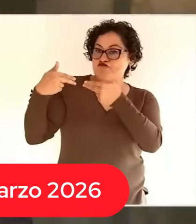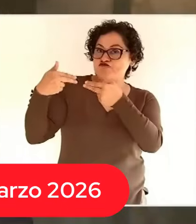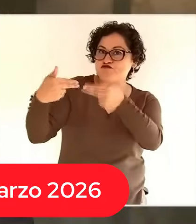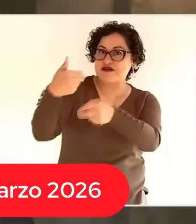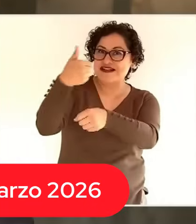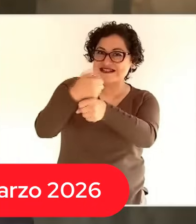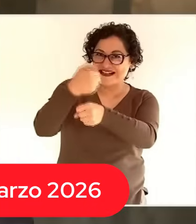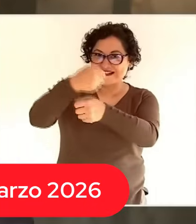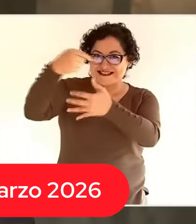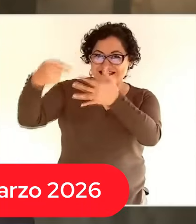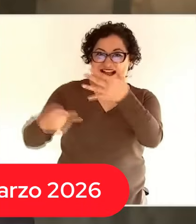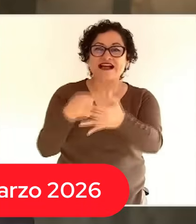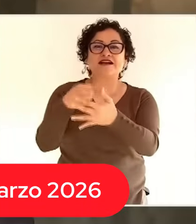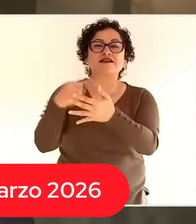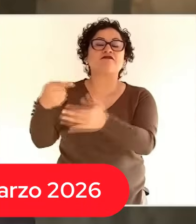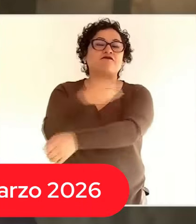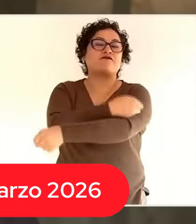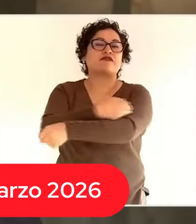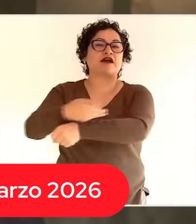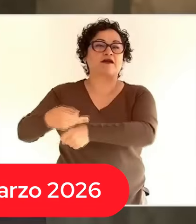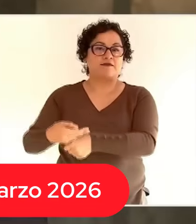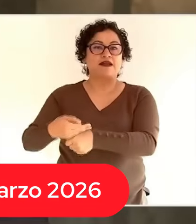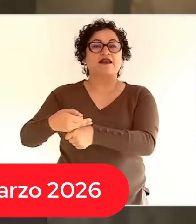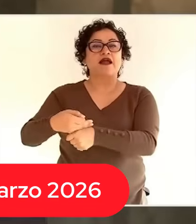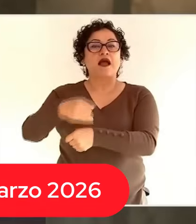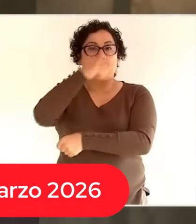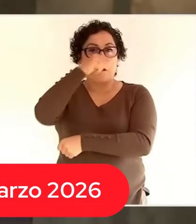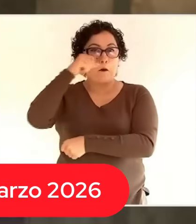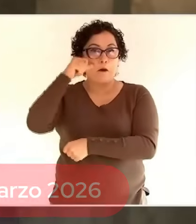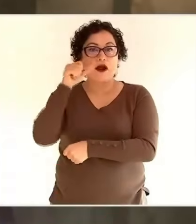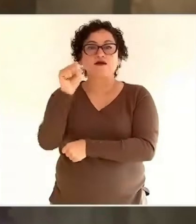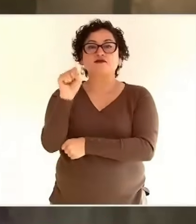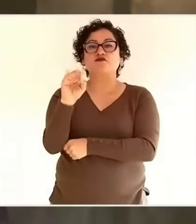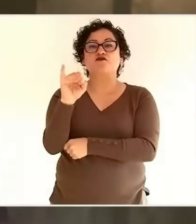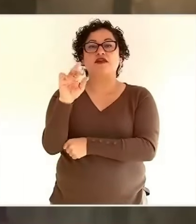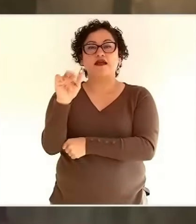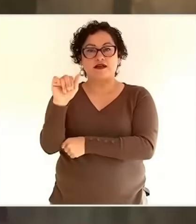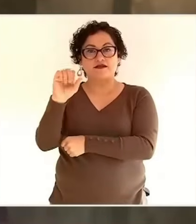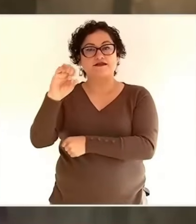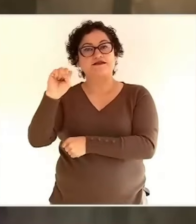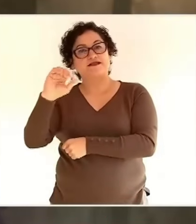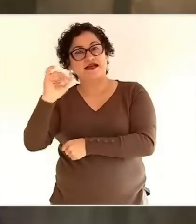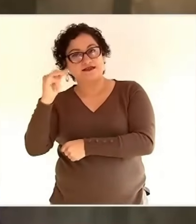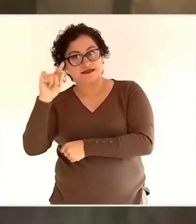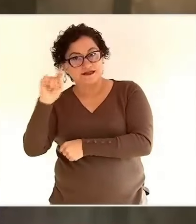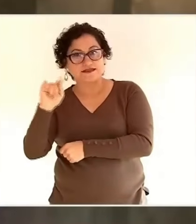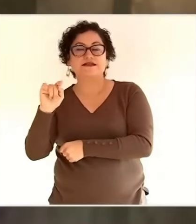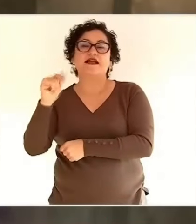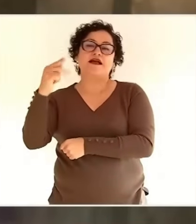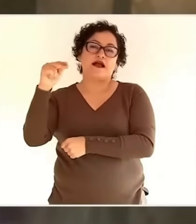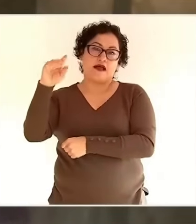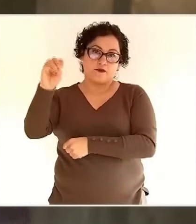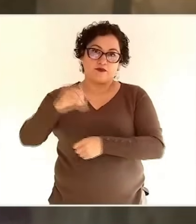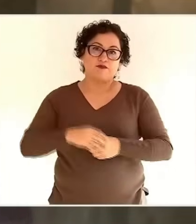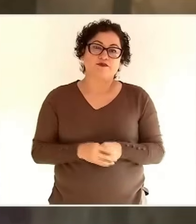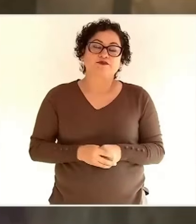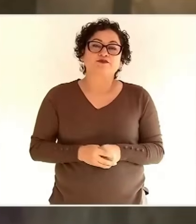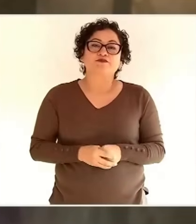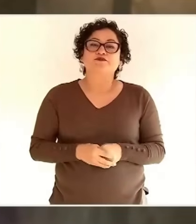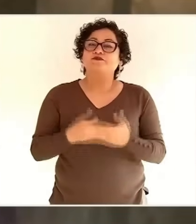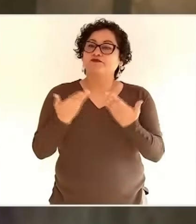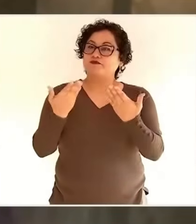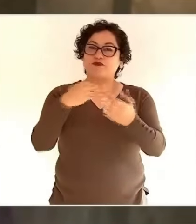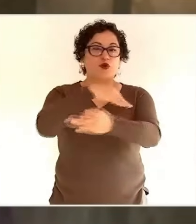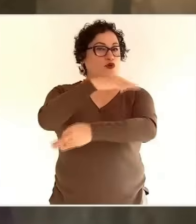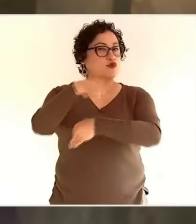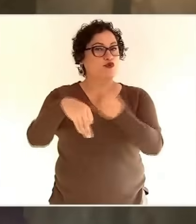familia Sánchez Juárez, Sofía Gamio Sánchez Juárez. Bueno, a todas y todos los presentes,